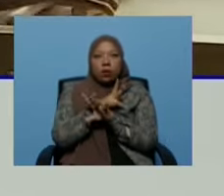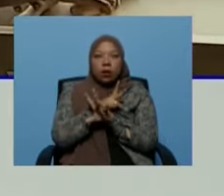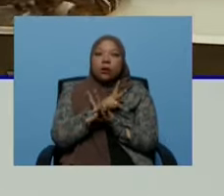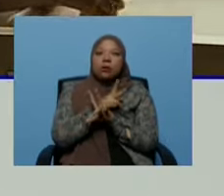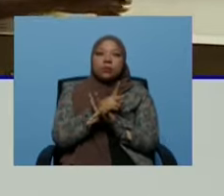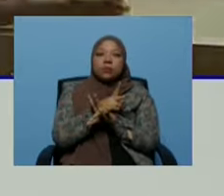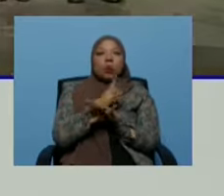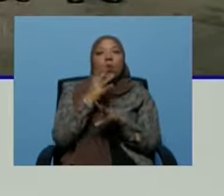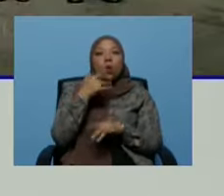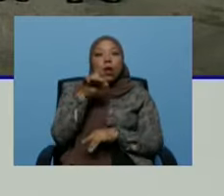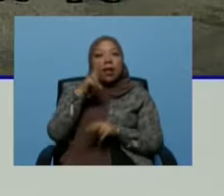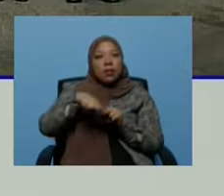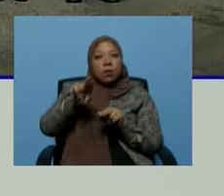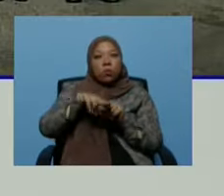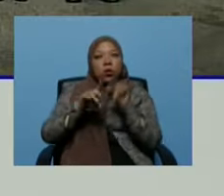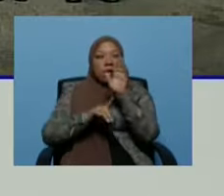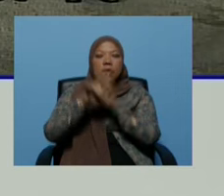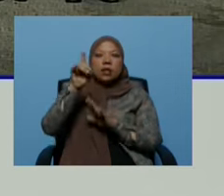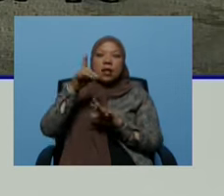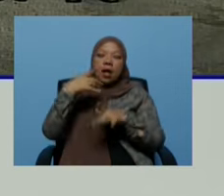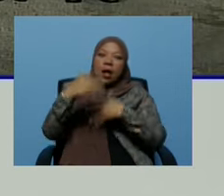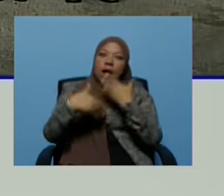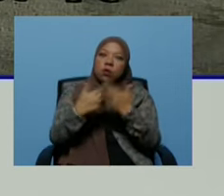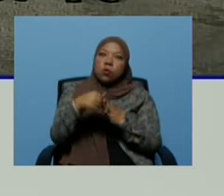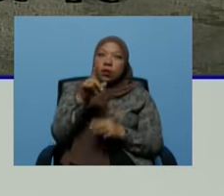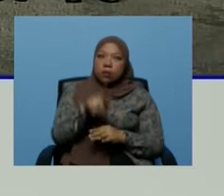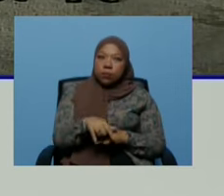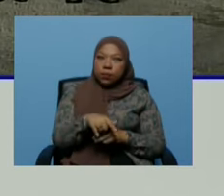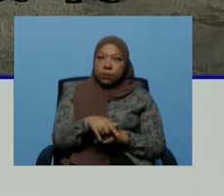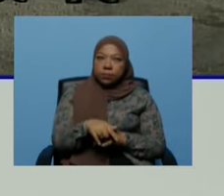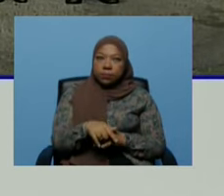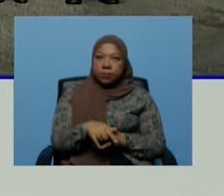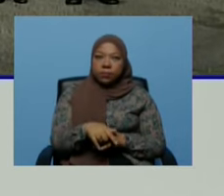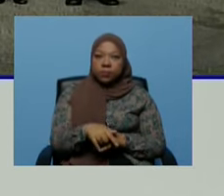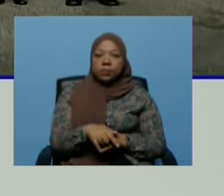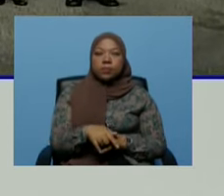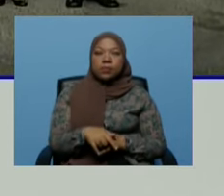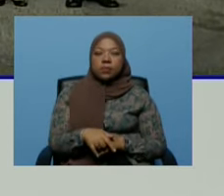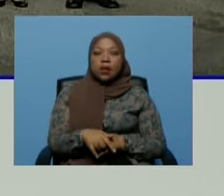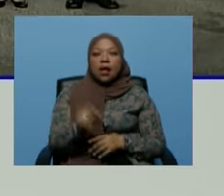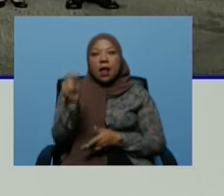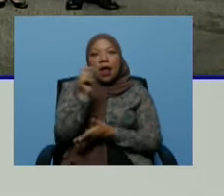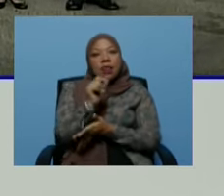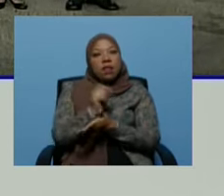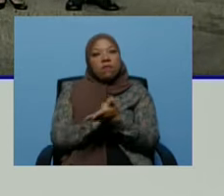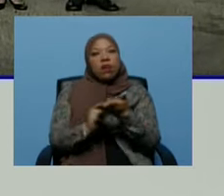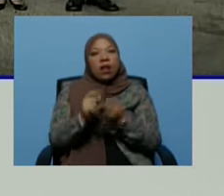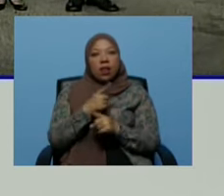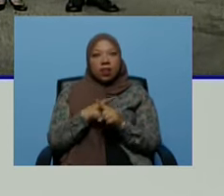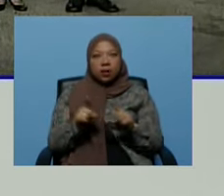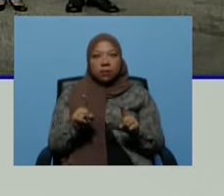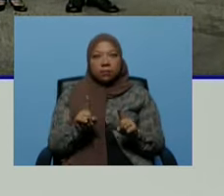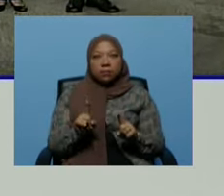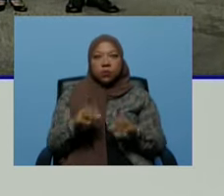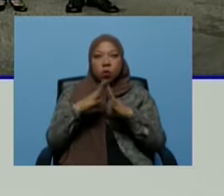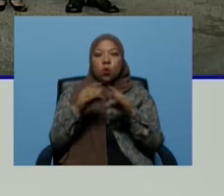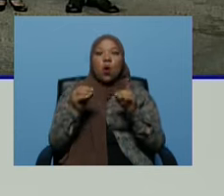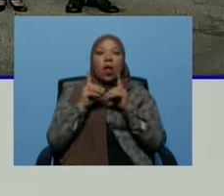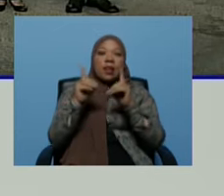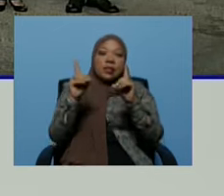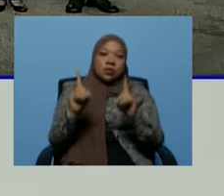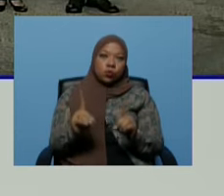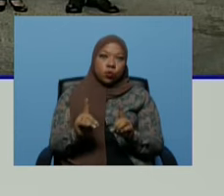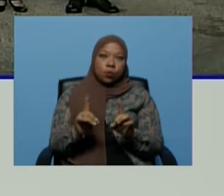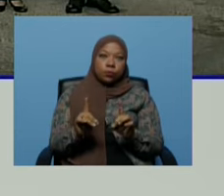del juego el niño y la niña desarrolla la inteligencia y la capacidad de discernimiento para toma de